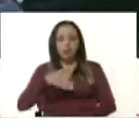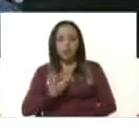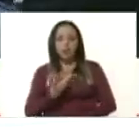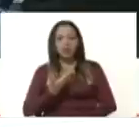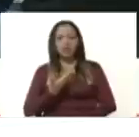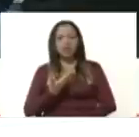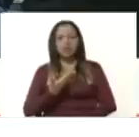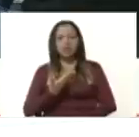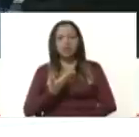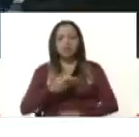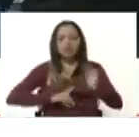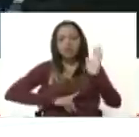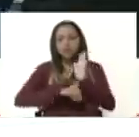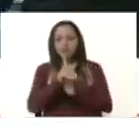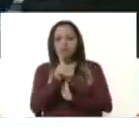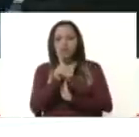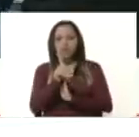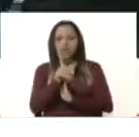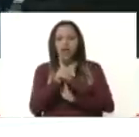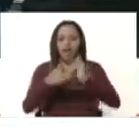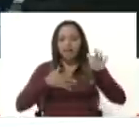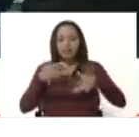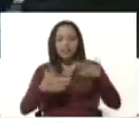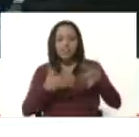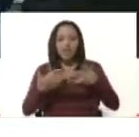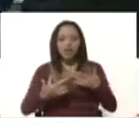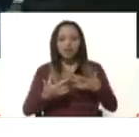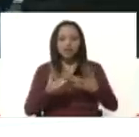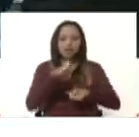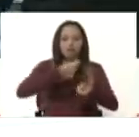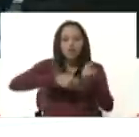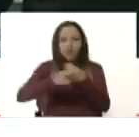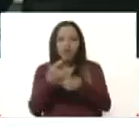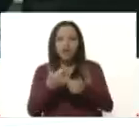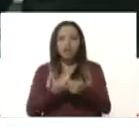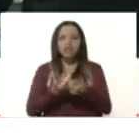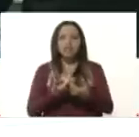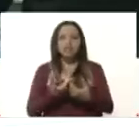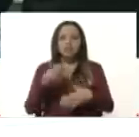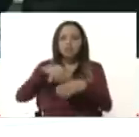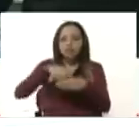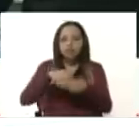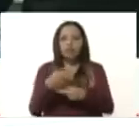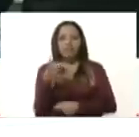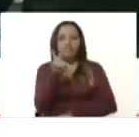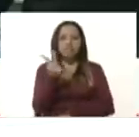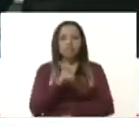el crecimiento de la actividad comercial, económica, de inversiones del país.